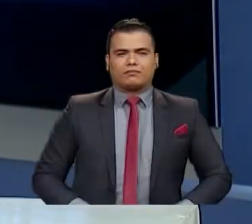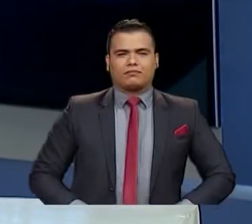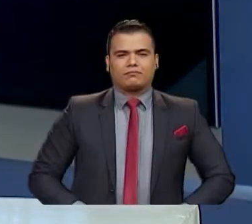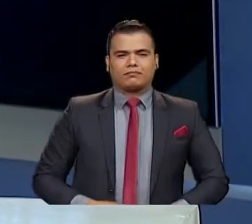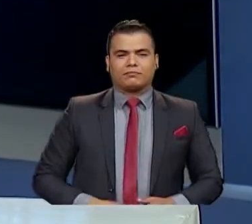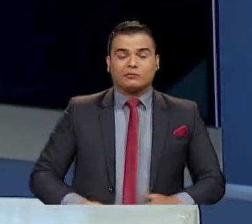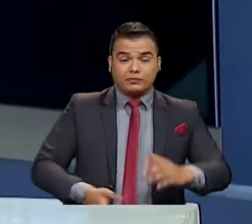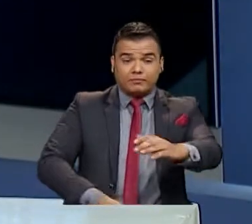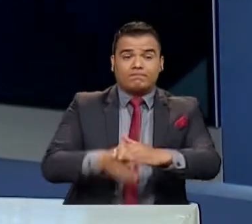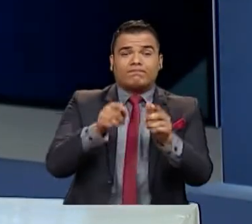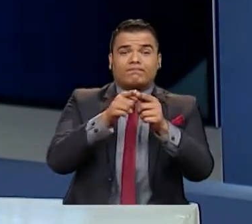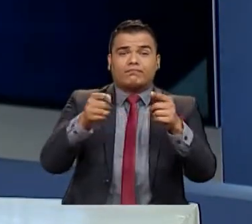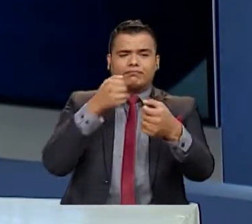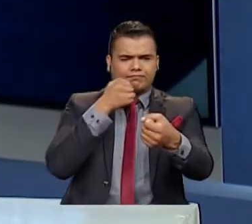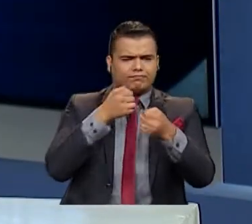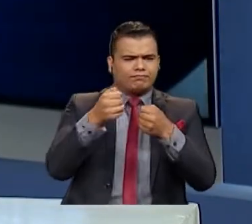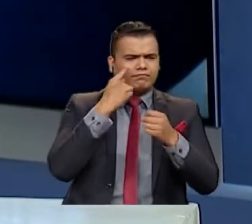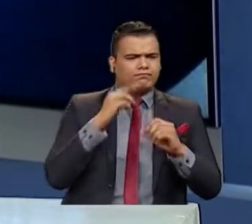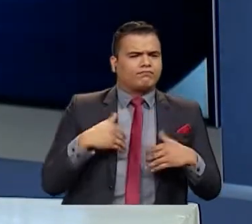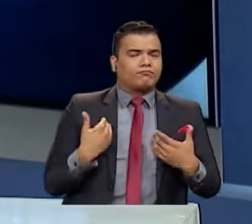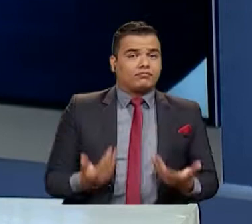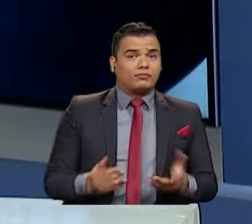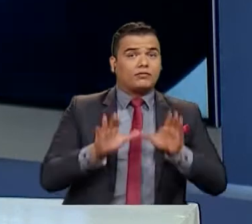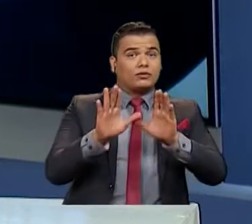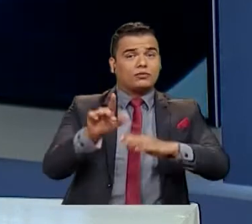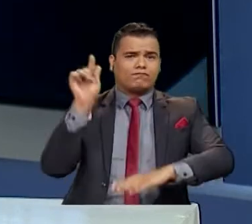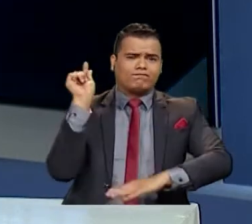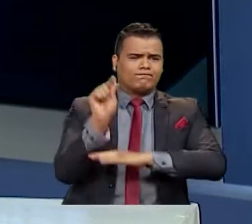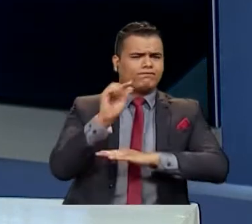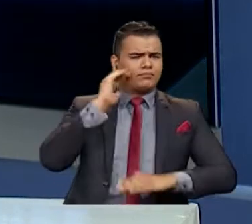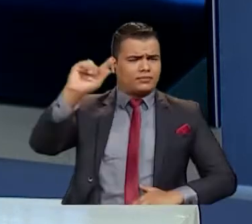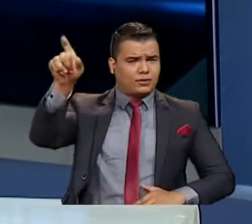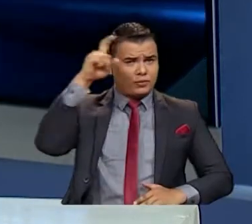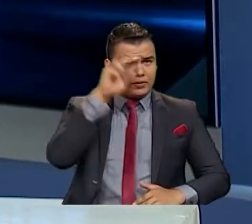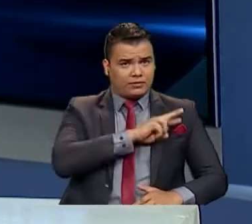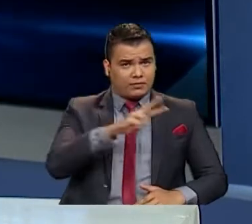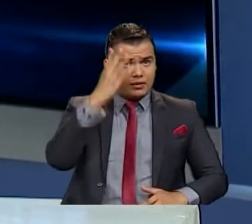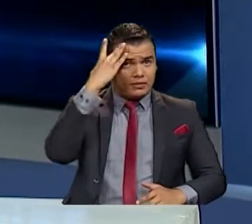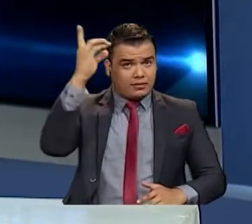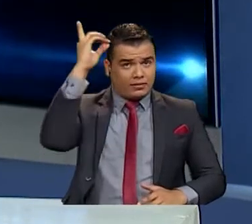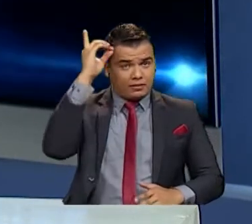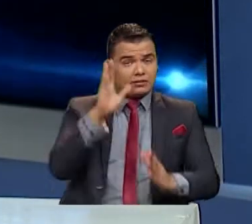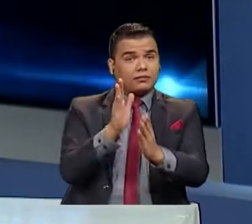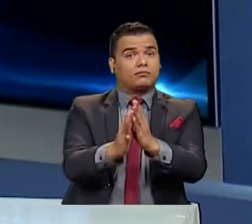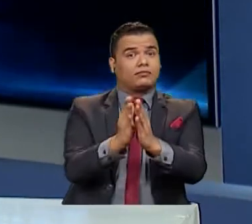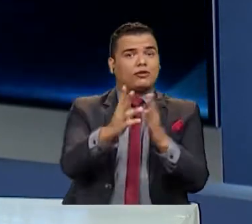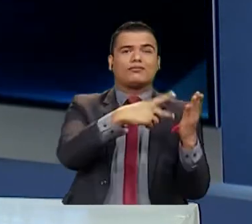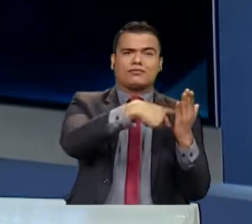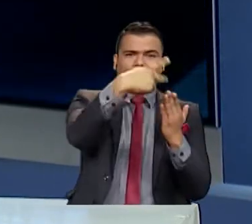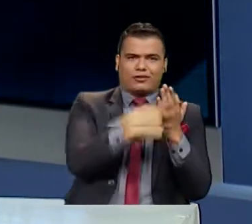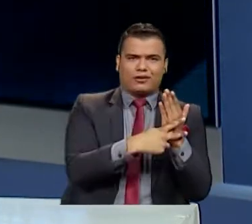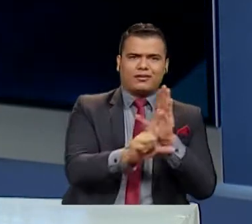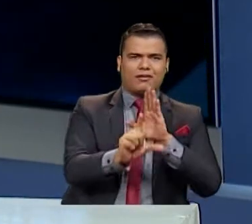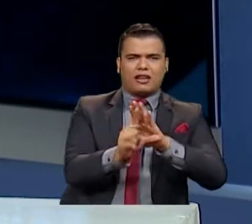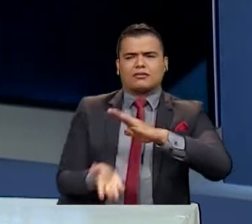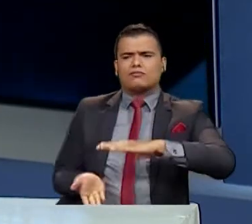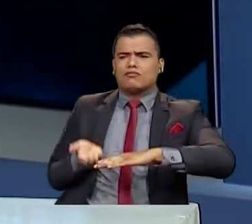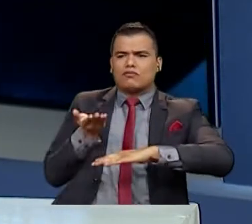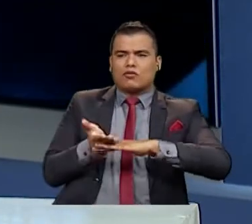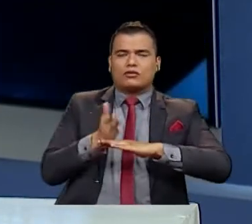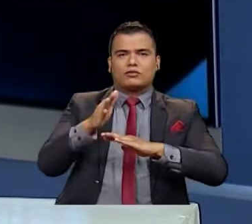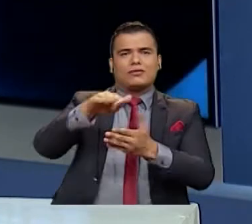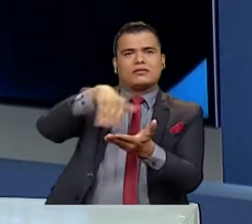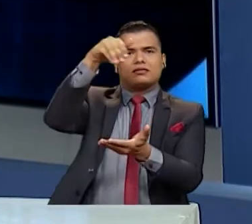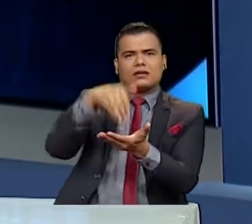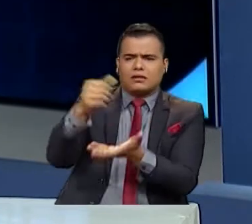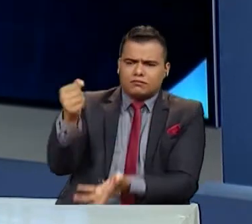Seguimos con este recorrido informativo. Fuerte pronunciamiento de la gobernadora del Valle del Cauca sobre un proyecto de ley que centralizaría